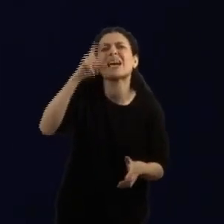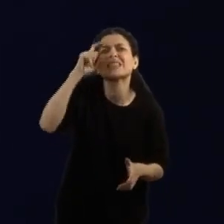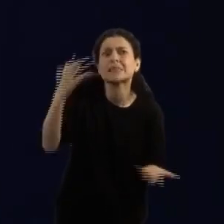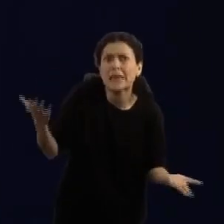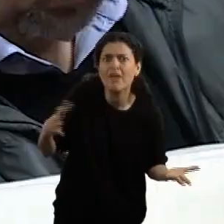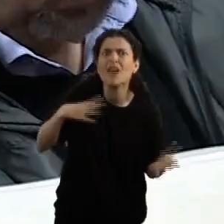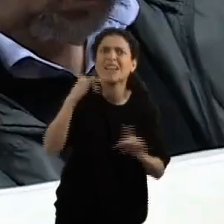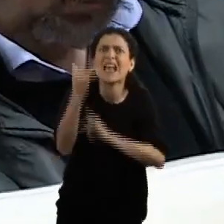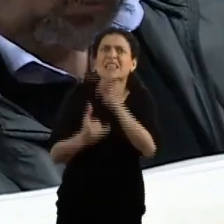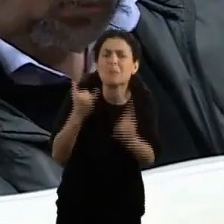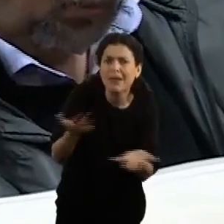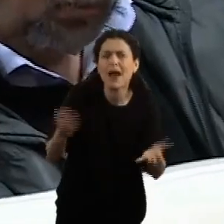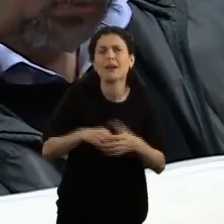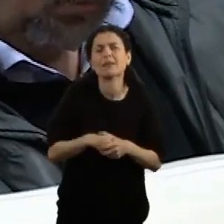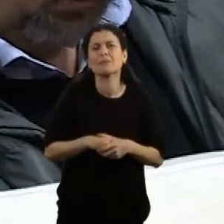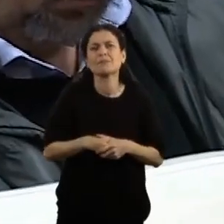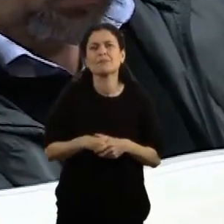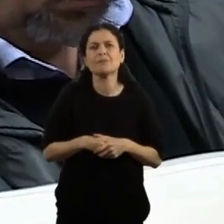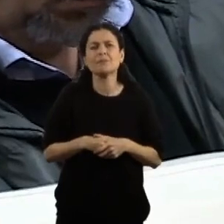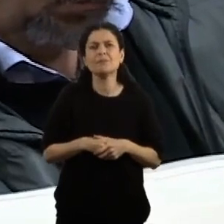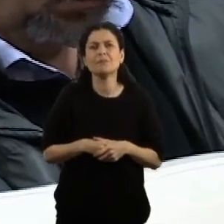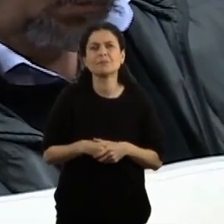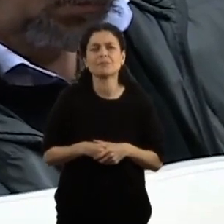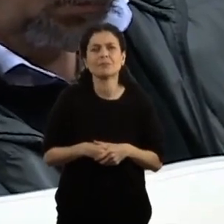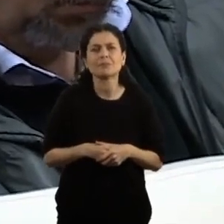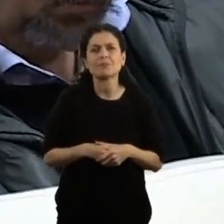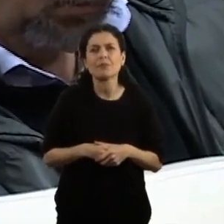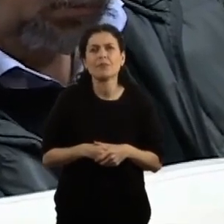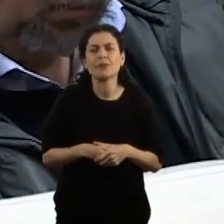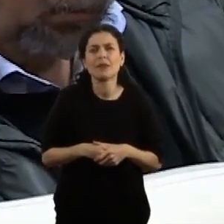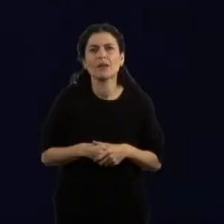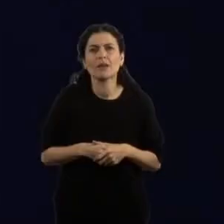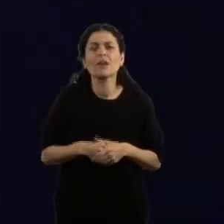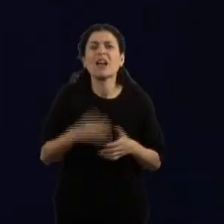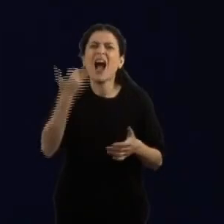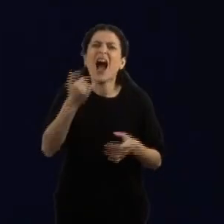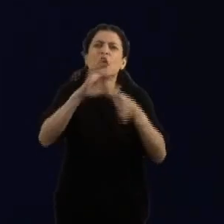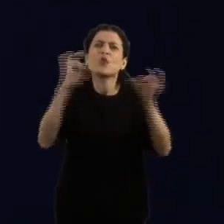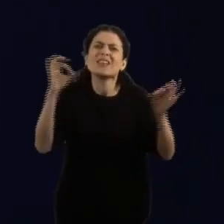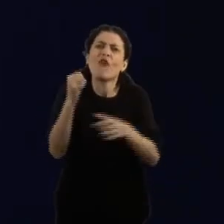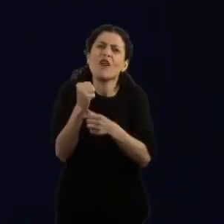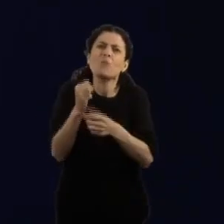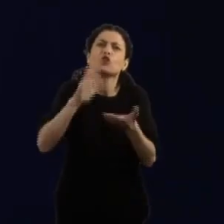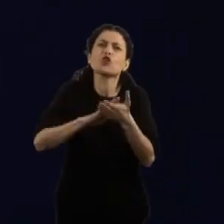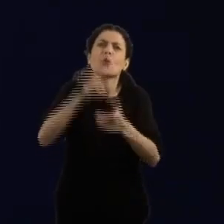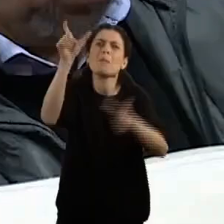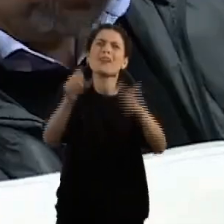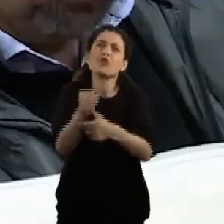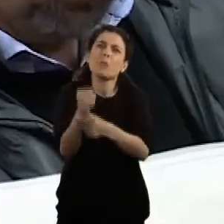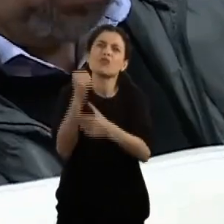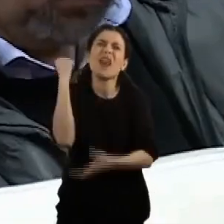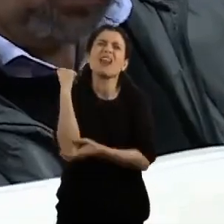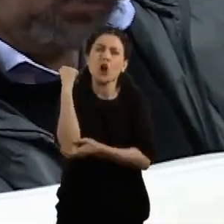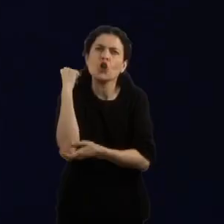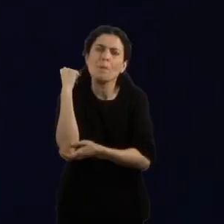cuando... Una frase muy famosa que se dice sobre los economistas, ¿no? No te la voy a recordar. No, pero ¿cuál es la frase? No, vos la sabés,